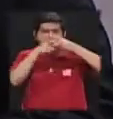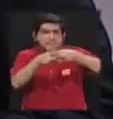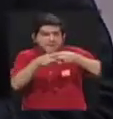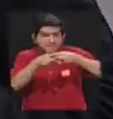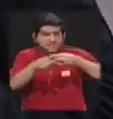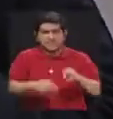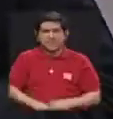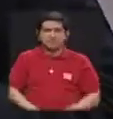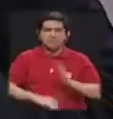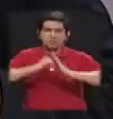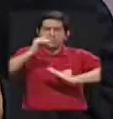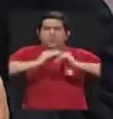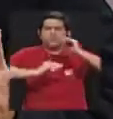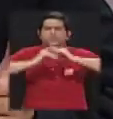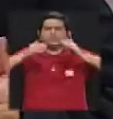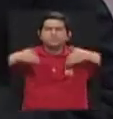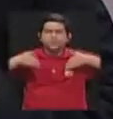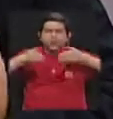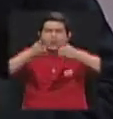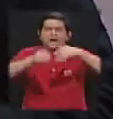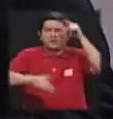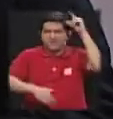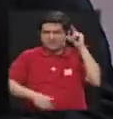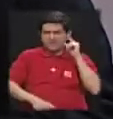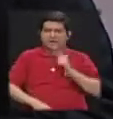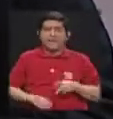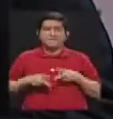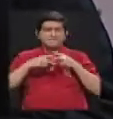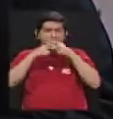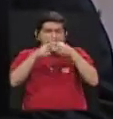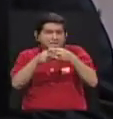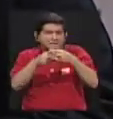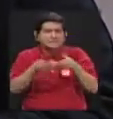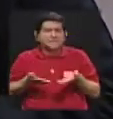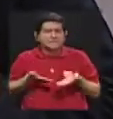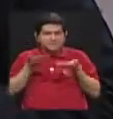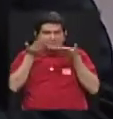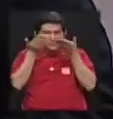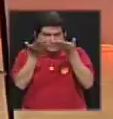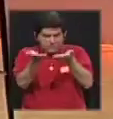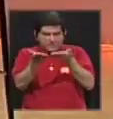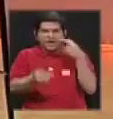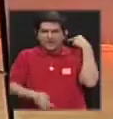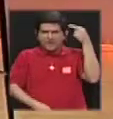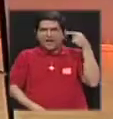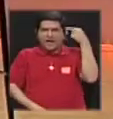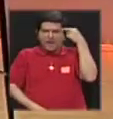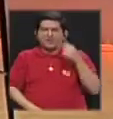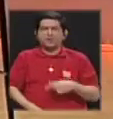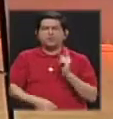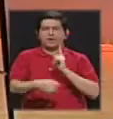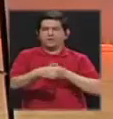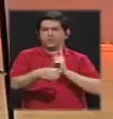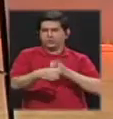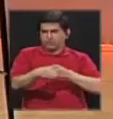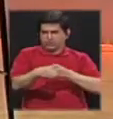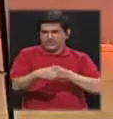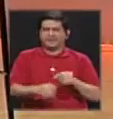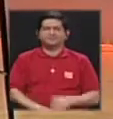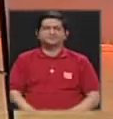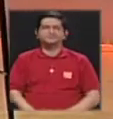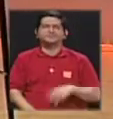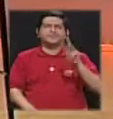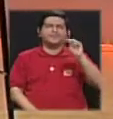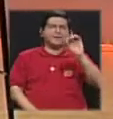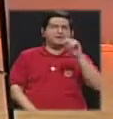para construir la carretera Limón, un préstamo que estaría concediendo el gobierno chino. Don Manrique,